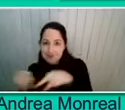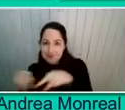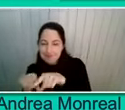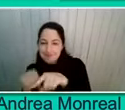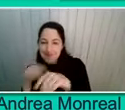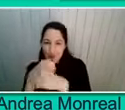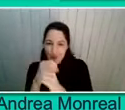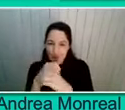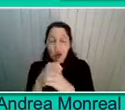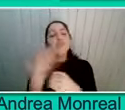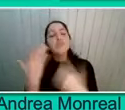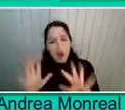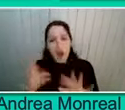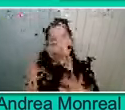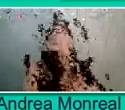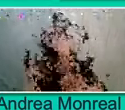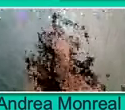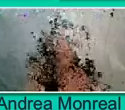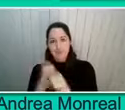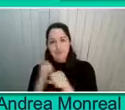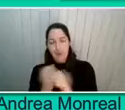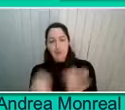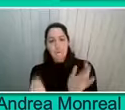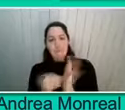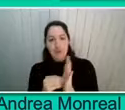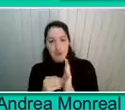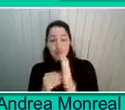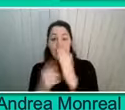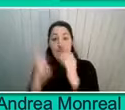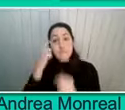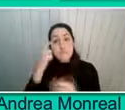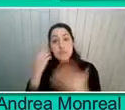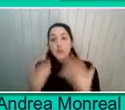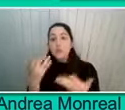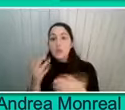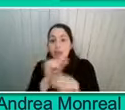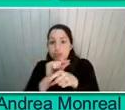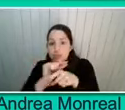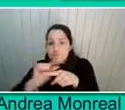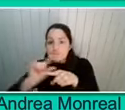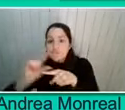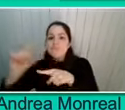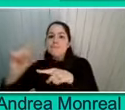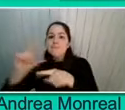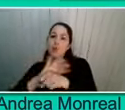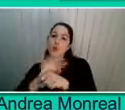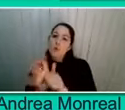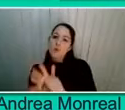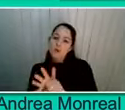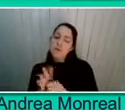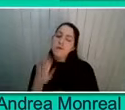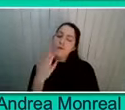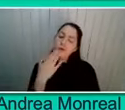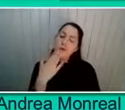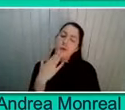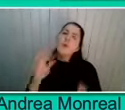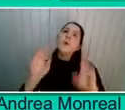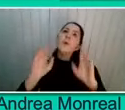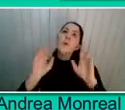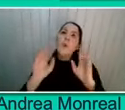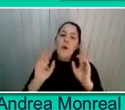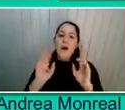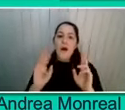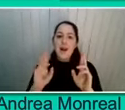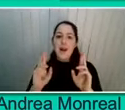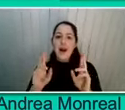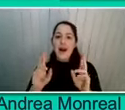de una nueva alza de casos positivos. Y además, y vamos a cruzar los dedos y espero que así sea, el Servicio de Salud nos